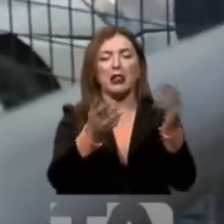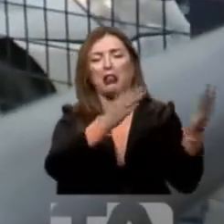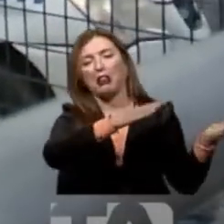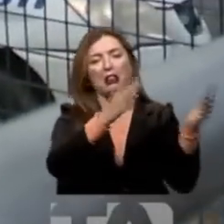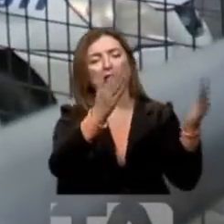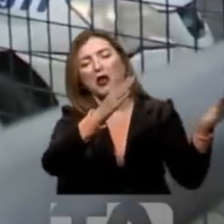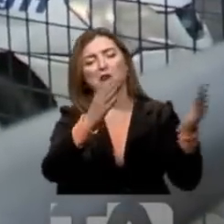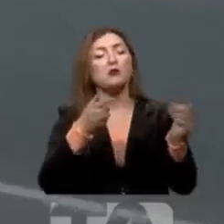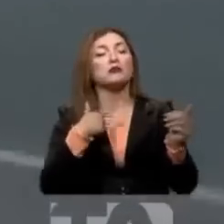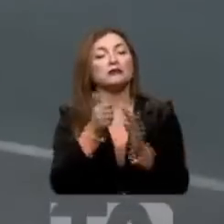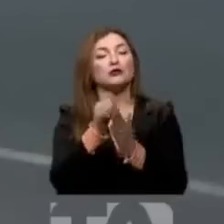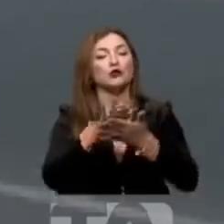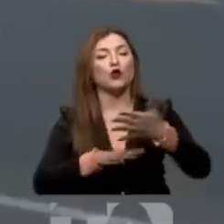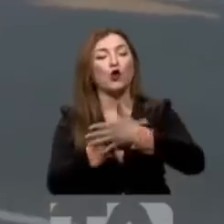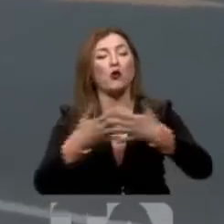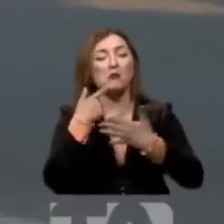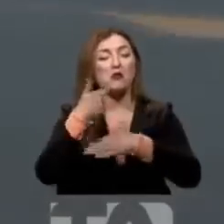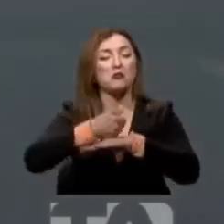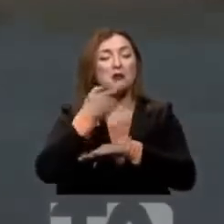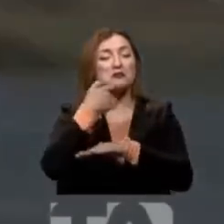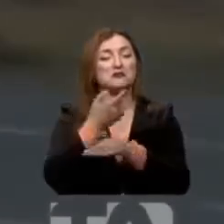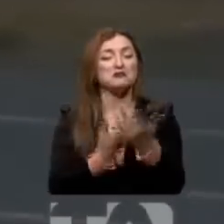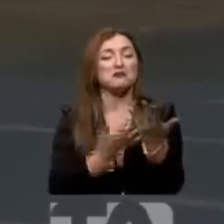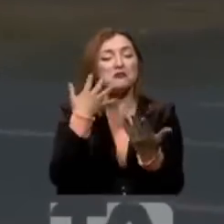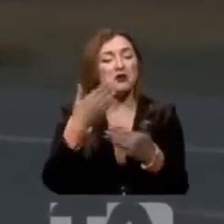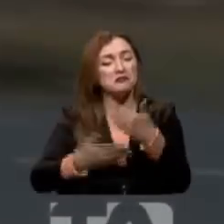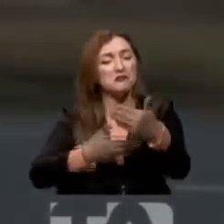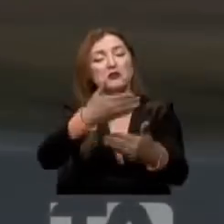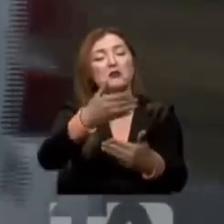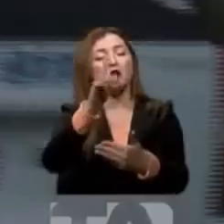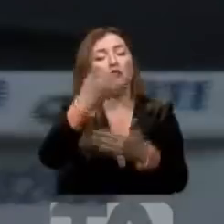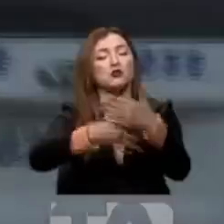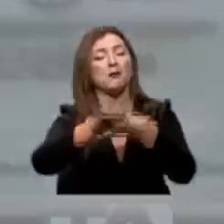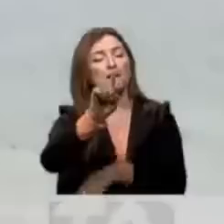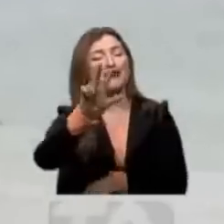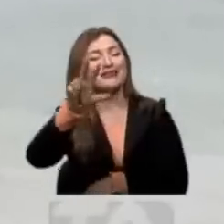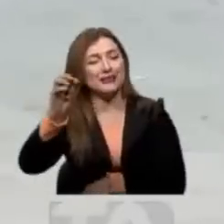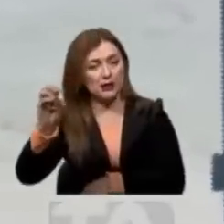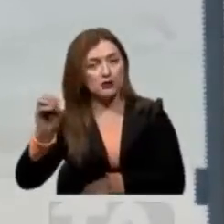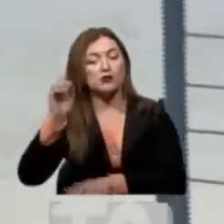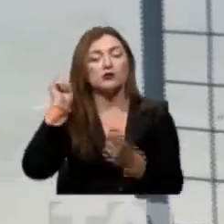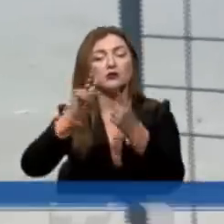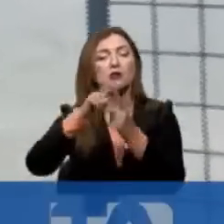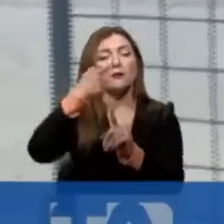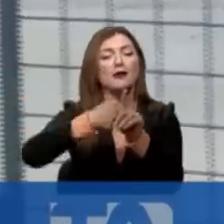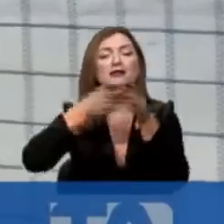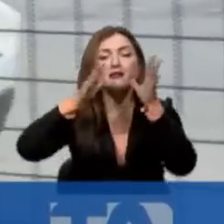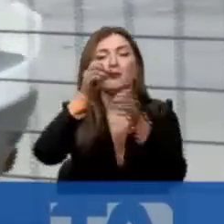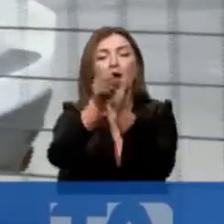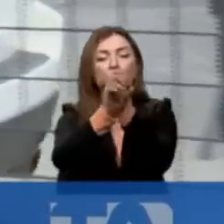las autoridades, se espera la entrega total de 1.500 patrullas repotenciadas hasta diciembre de este año.